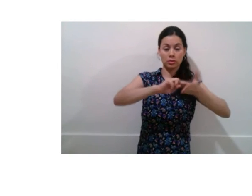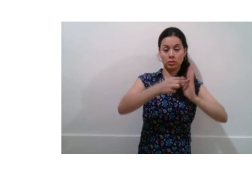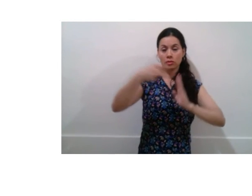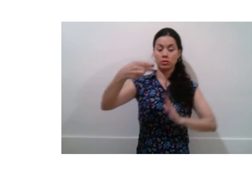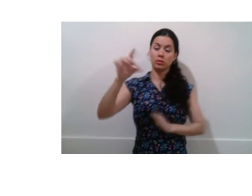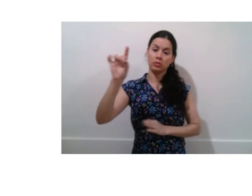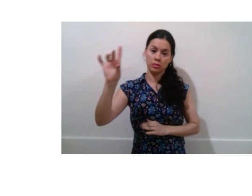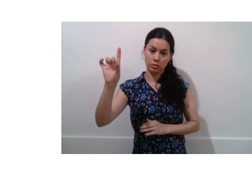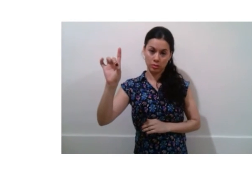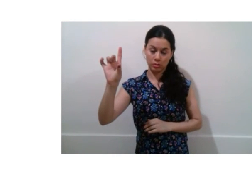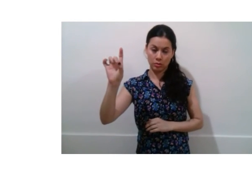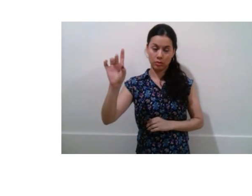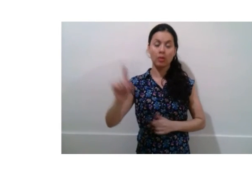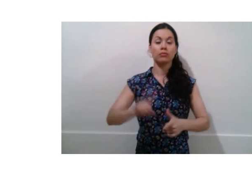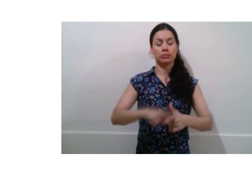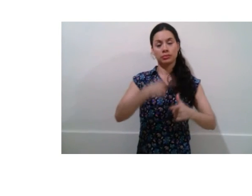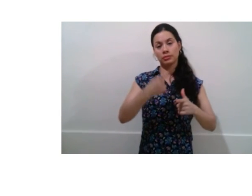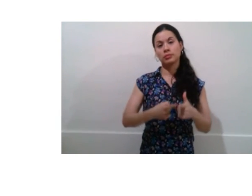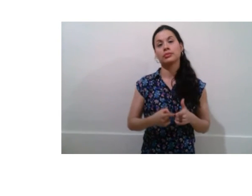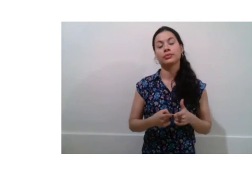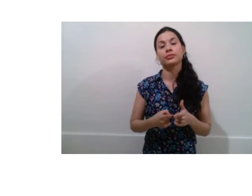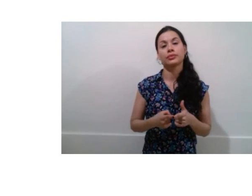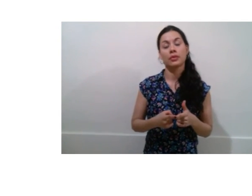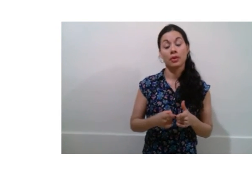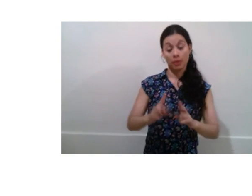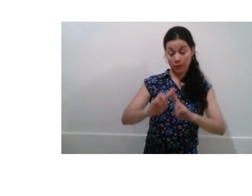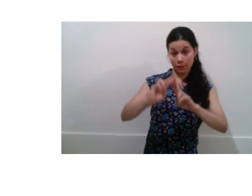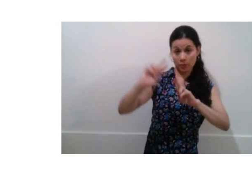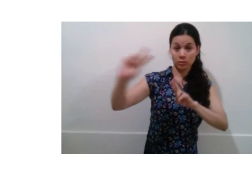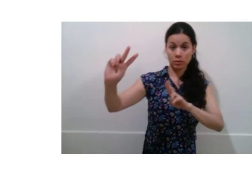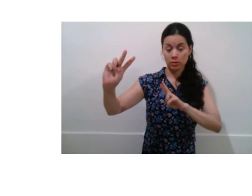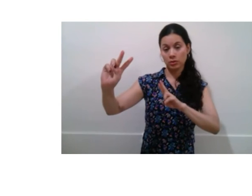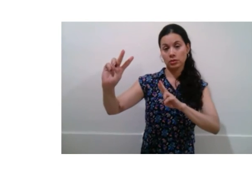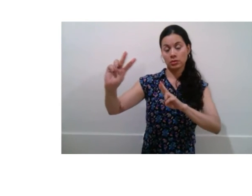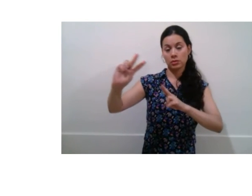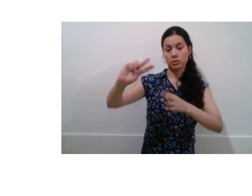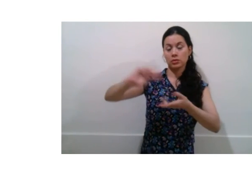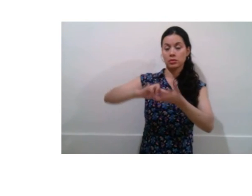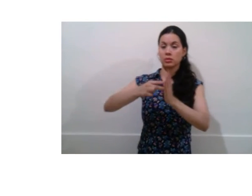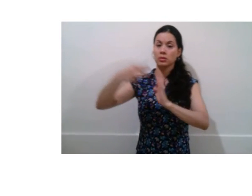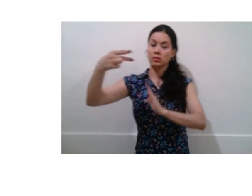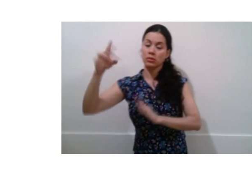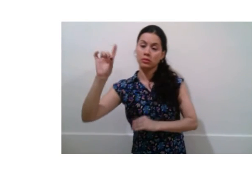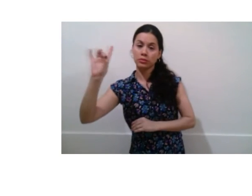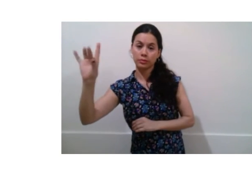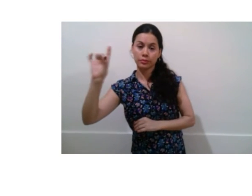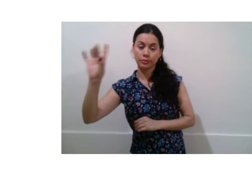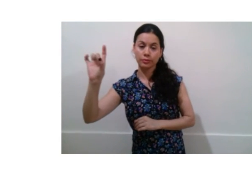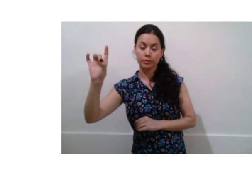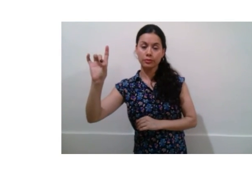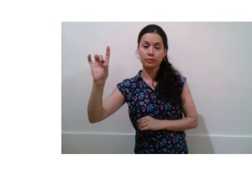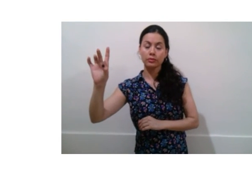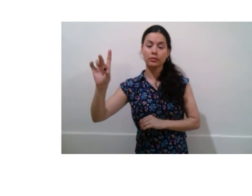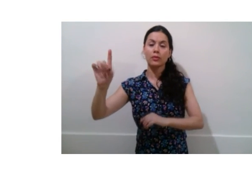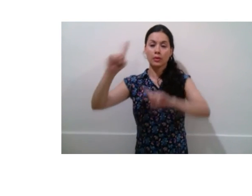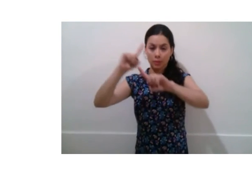15. Entonces, la velocidad es igual a 15,